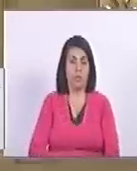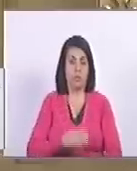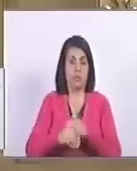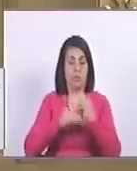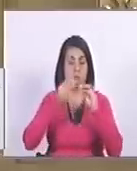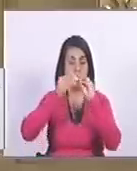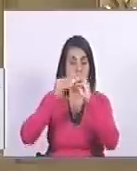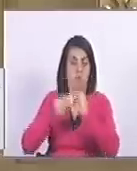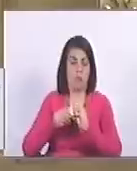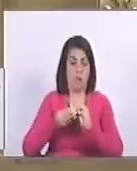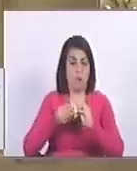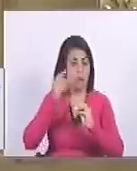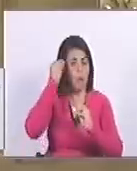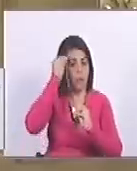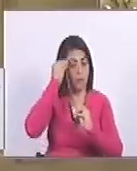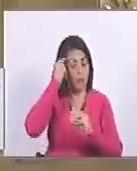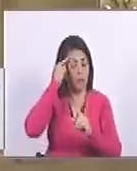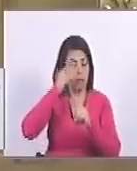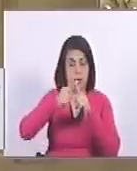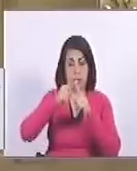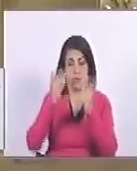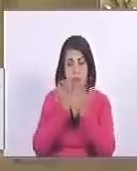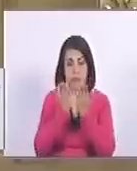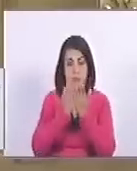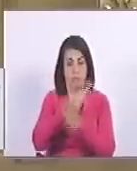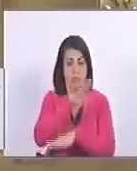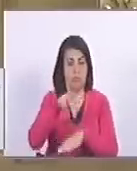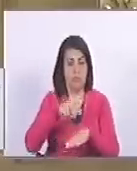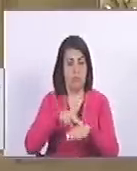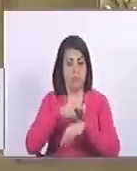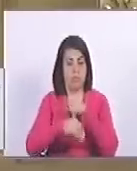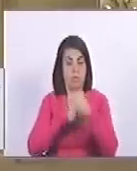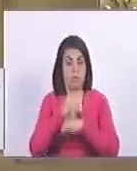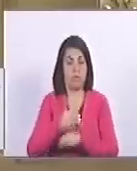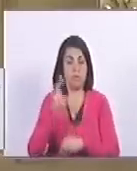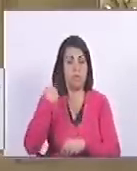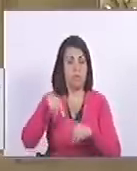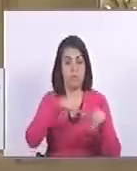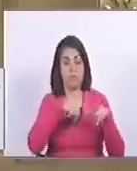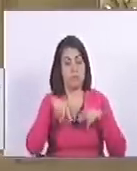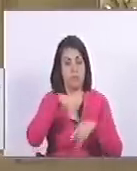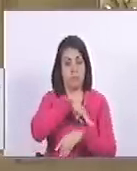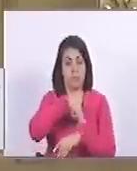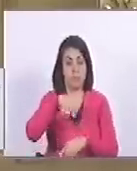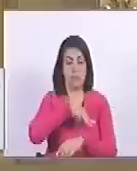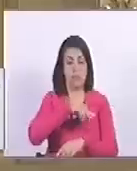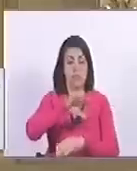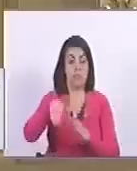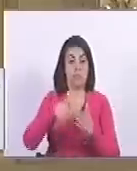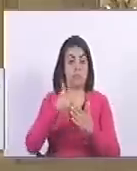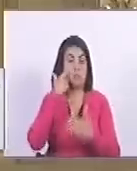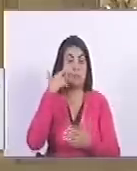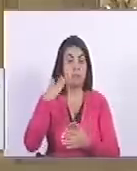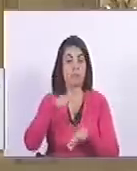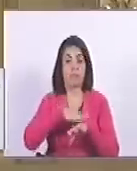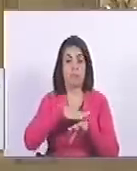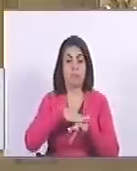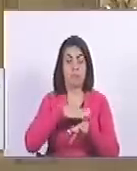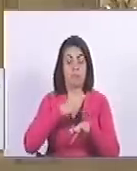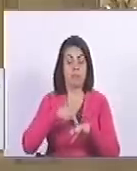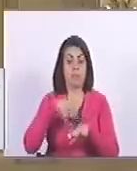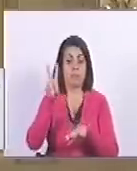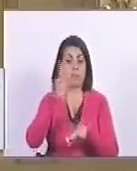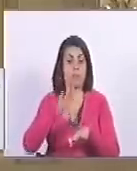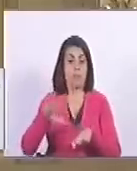y arreglos bajo la concepción de la Escuela Nacionalista, con los que se recrea la música tradicional popular. Considerando que